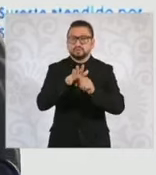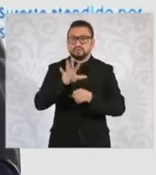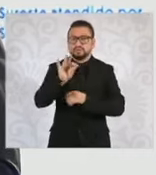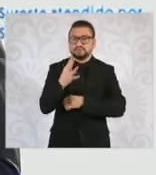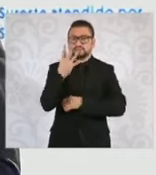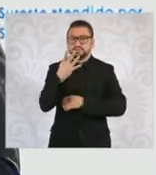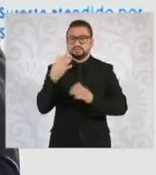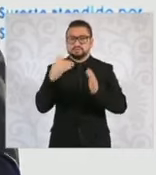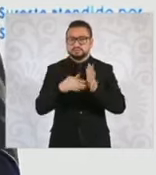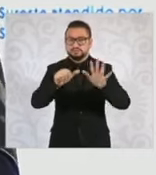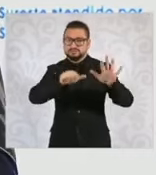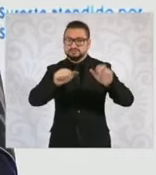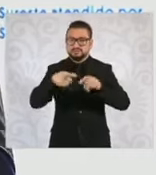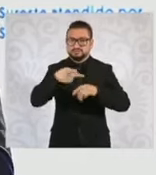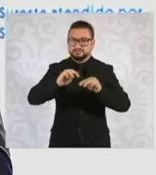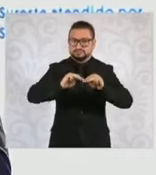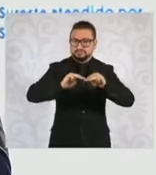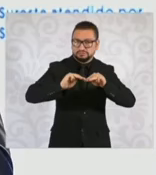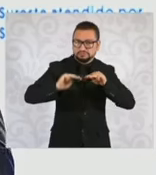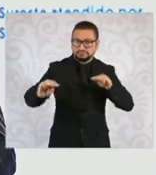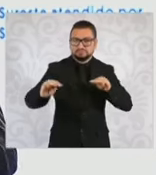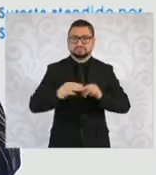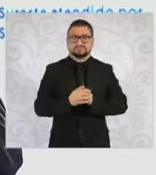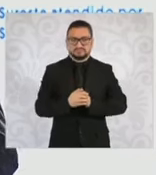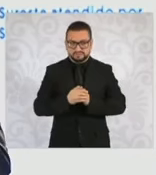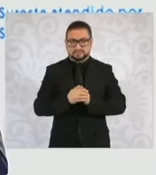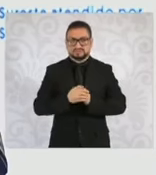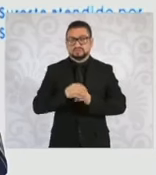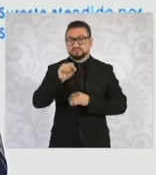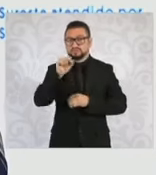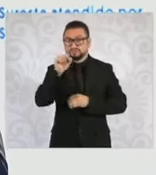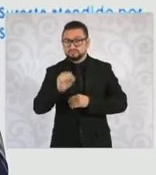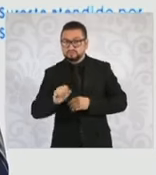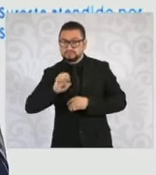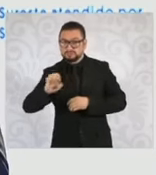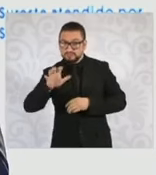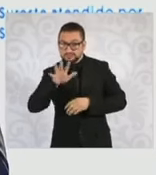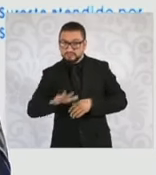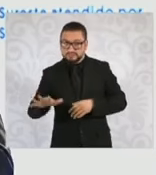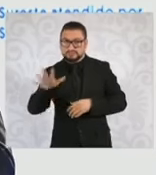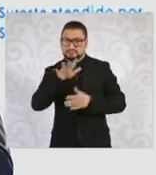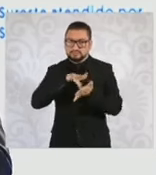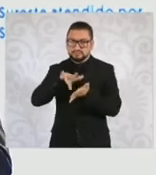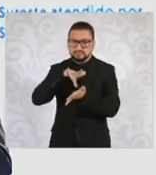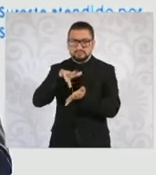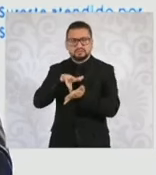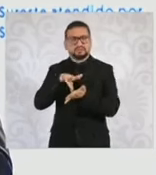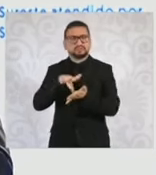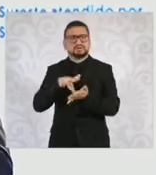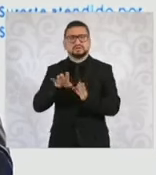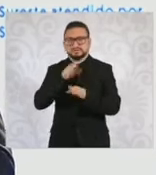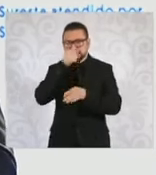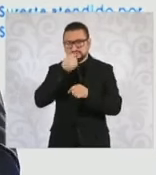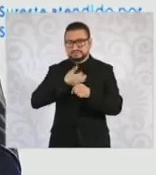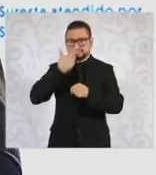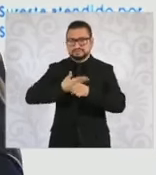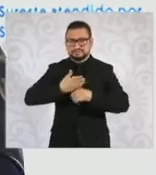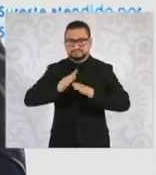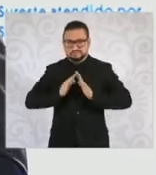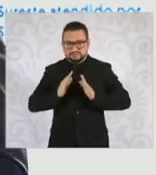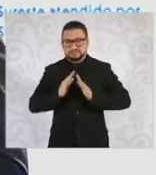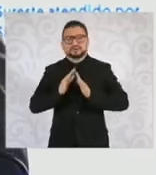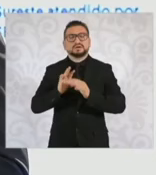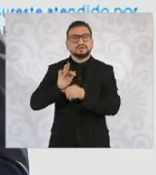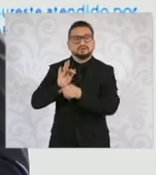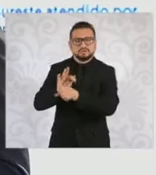mil 600 kilómetros. El sureste estará apoyado por la Secretaría de la Defensa en todas